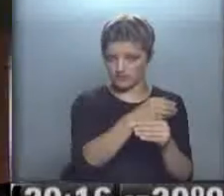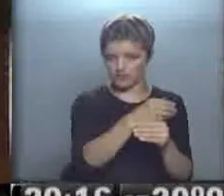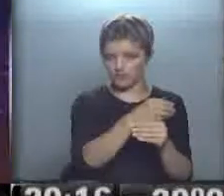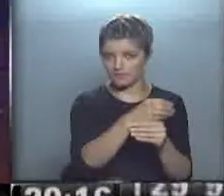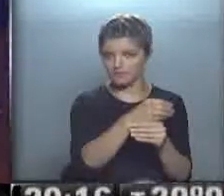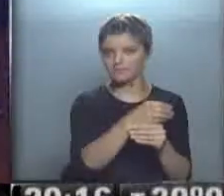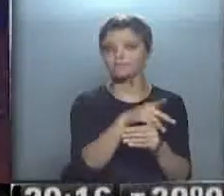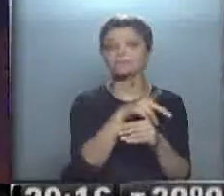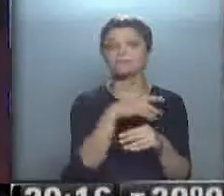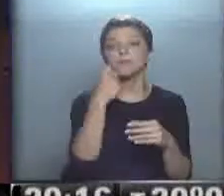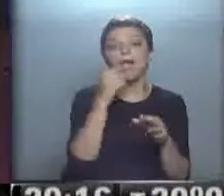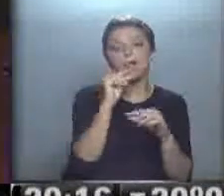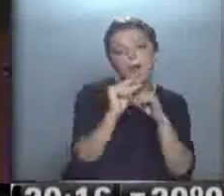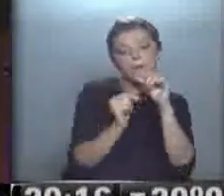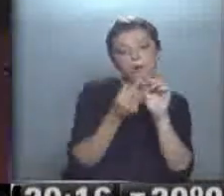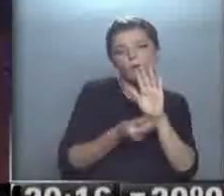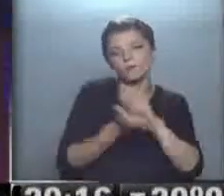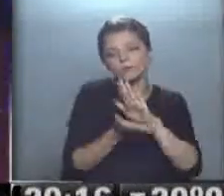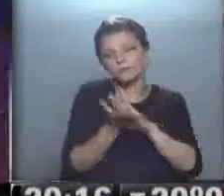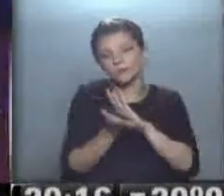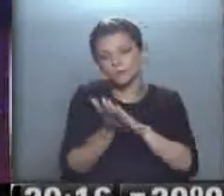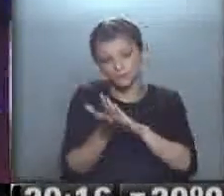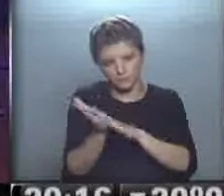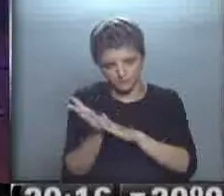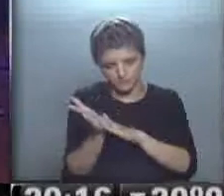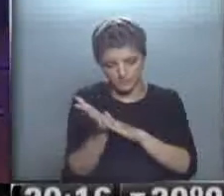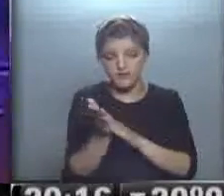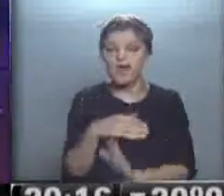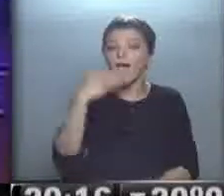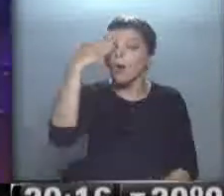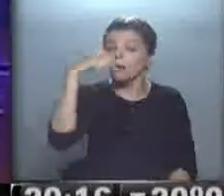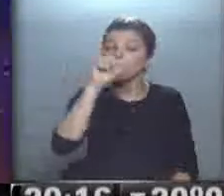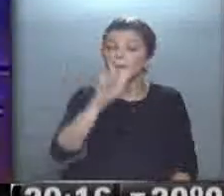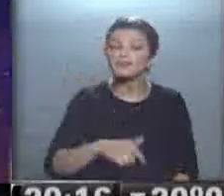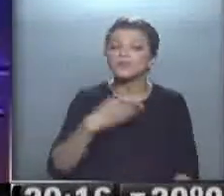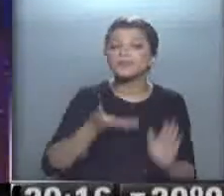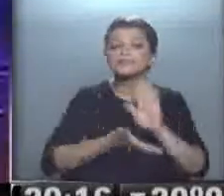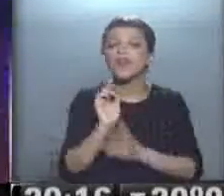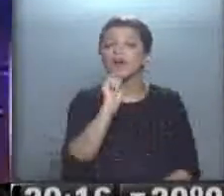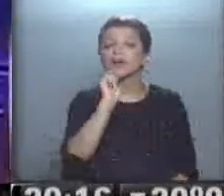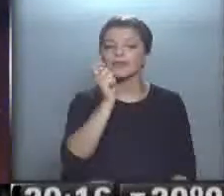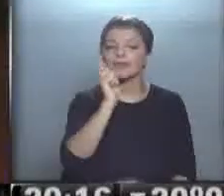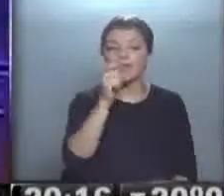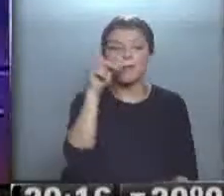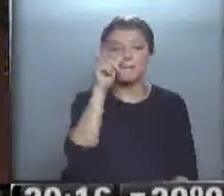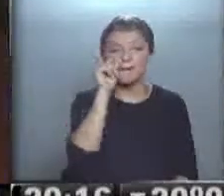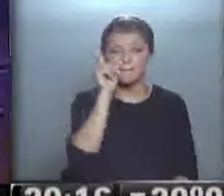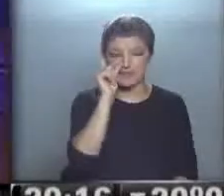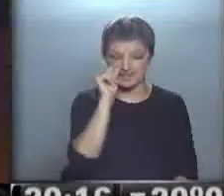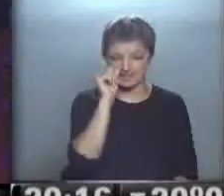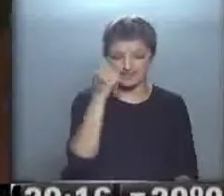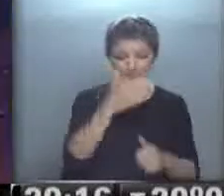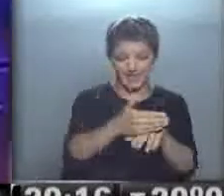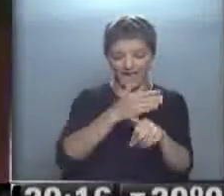fueron siendo liberados de a poco. La última persona en ser liberada fue el padre de familia, antes su hija